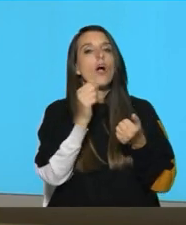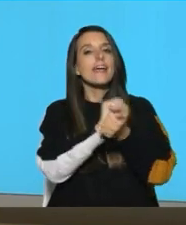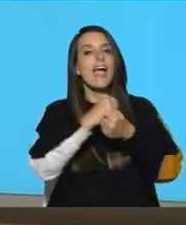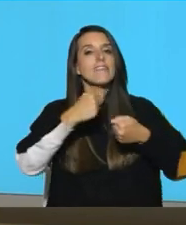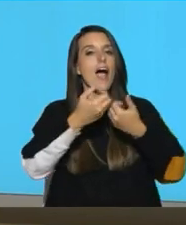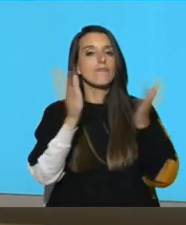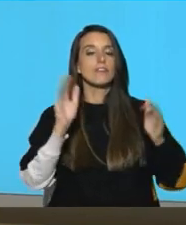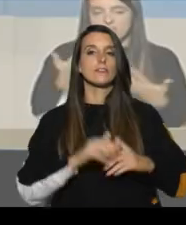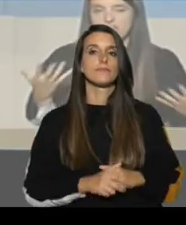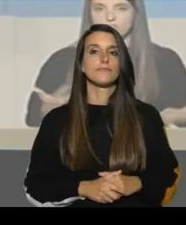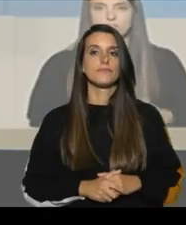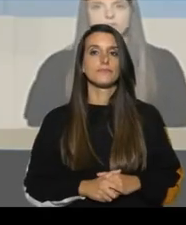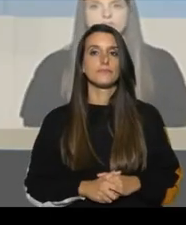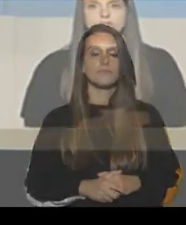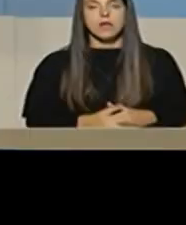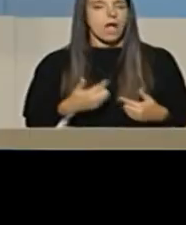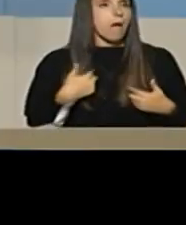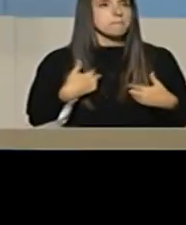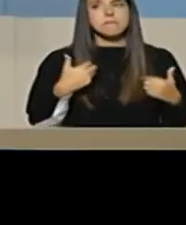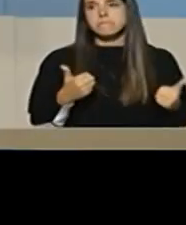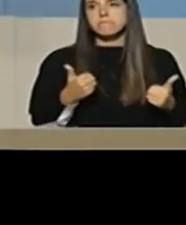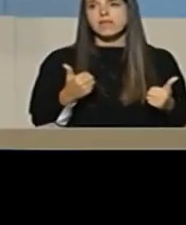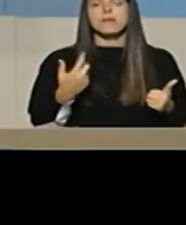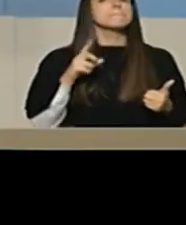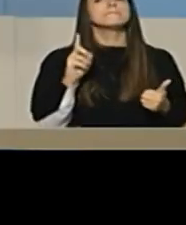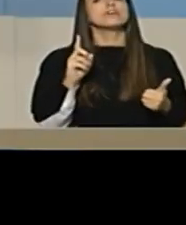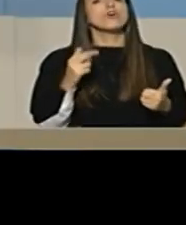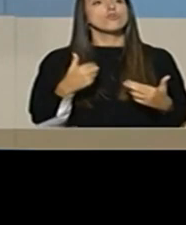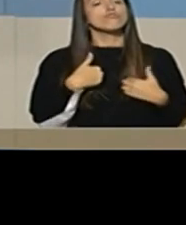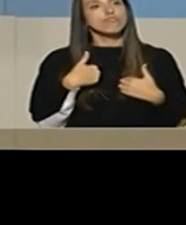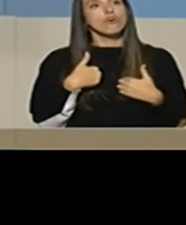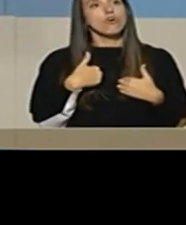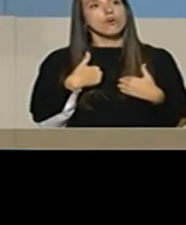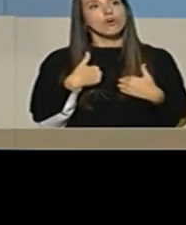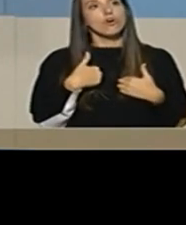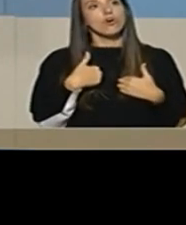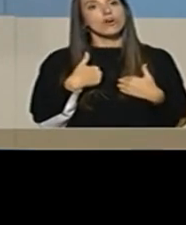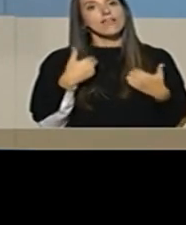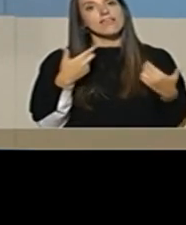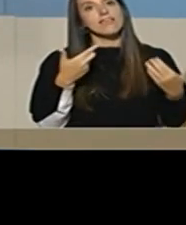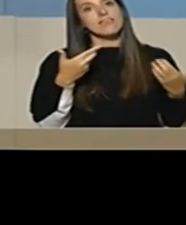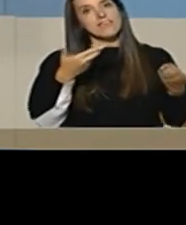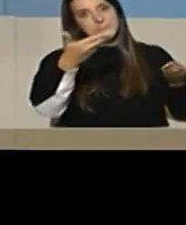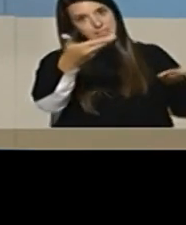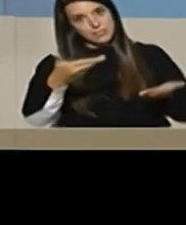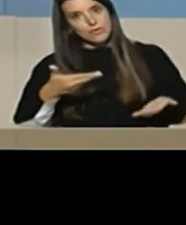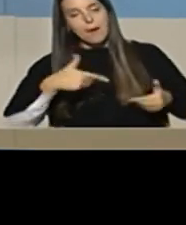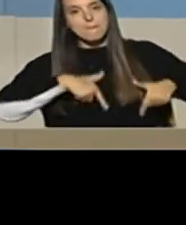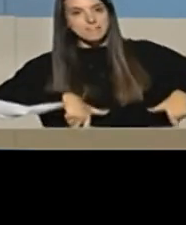cárcel del pueblo. Me parece bien, pero es más, yo le invitaría al señor